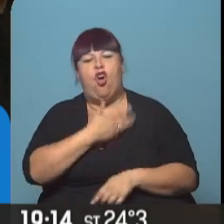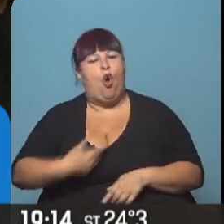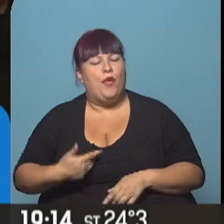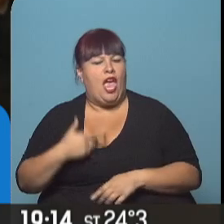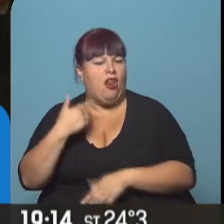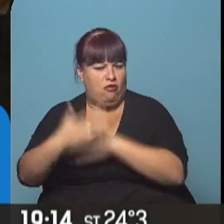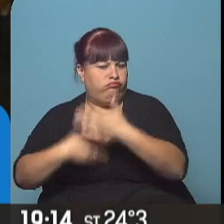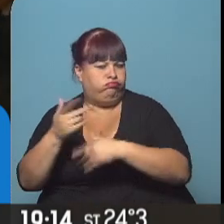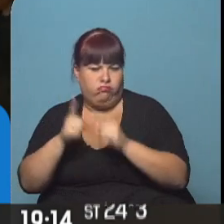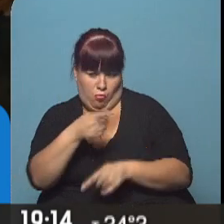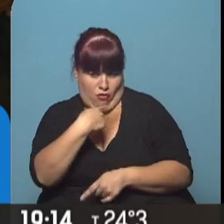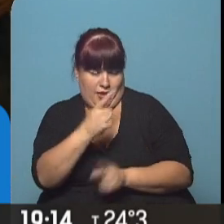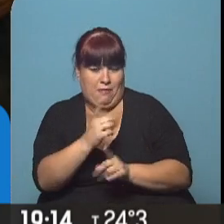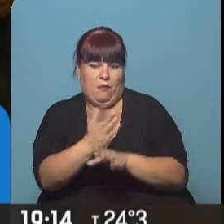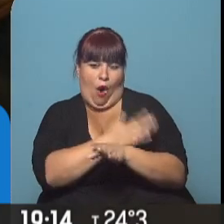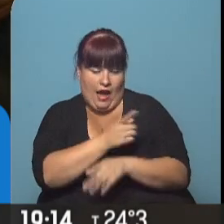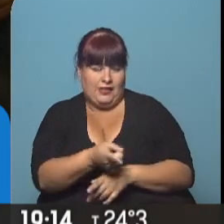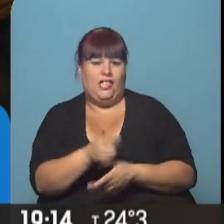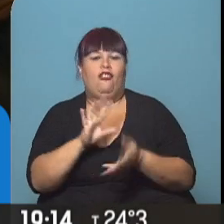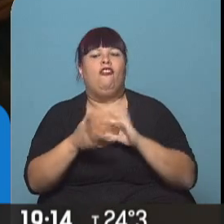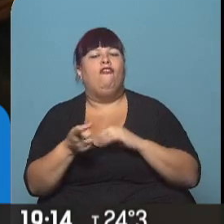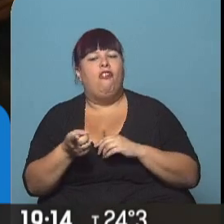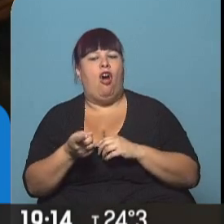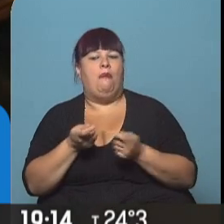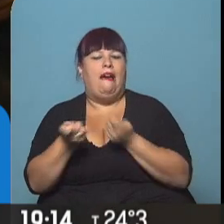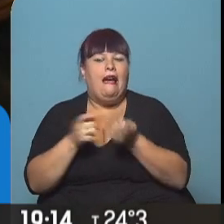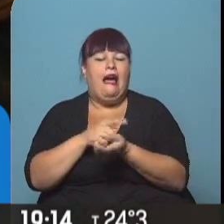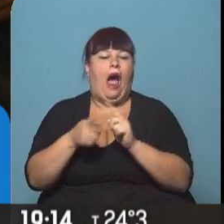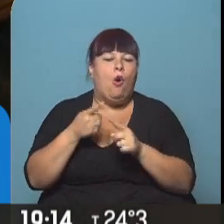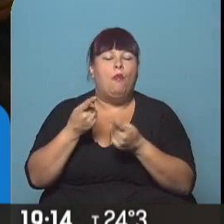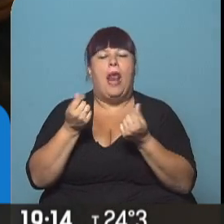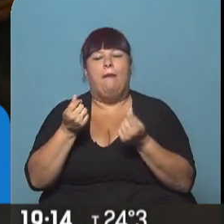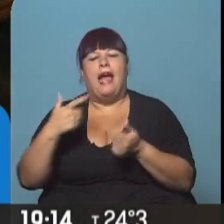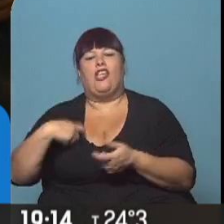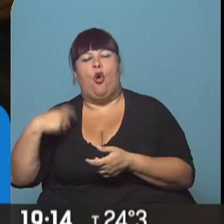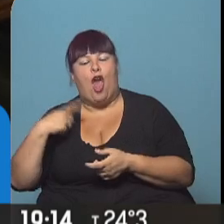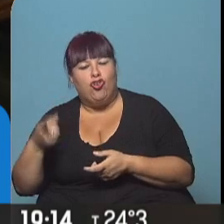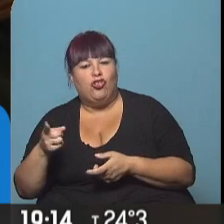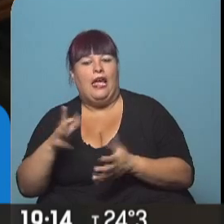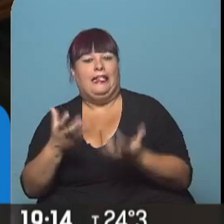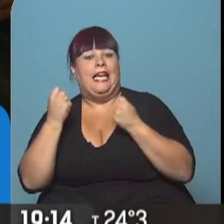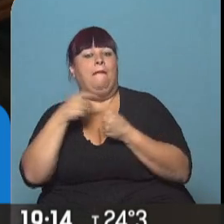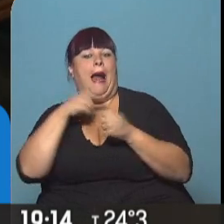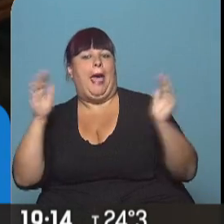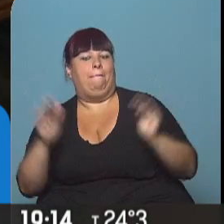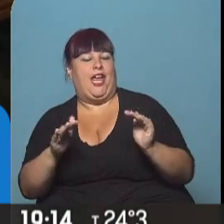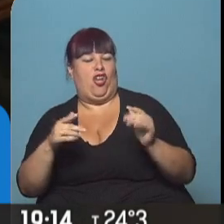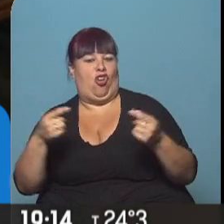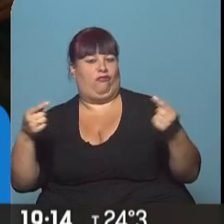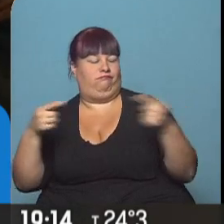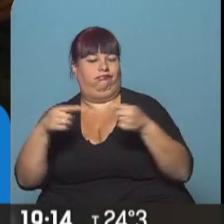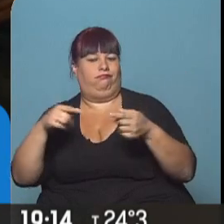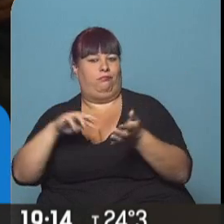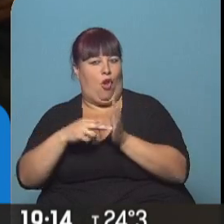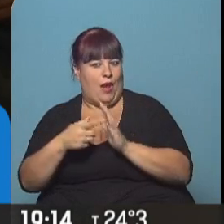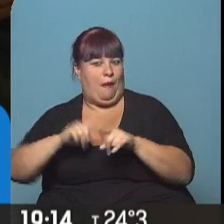actuado lo suficiente, vos lo mencionabas al principio, con esto de las negociaciones por los fondos de las obras sociales, como para mitigar el impacto directo